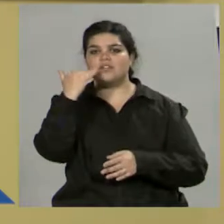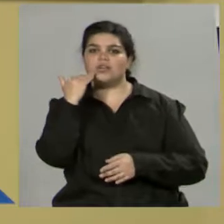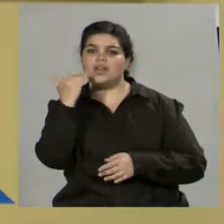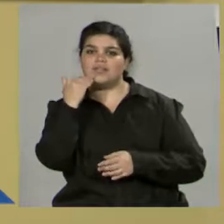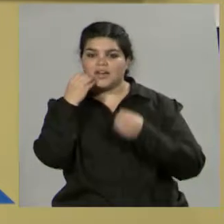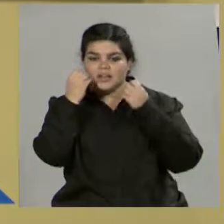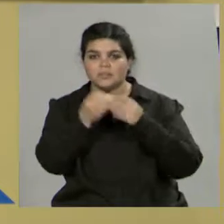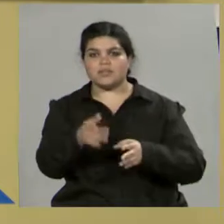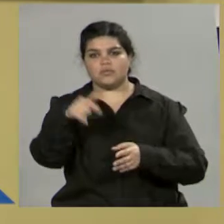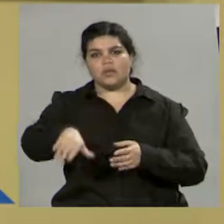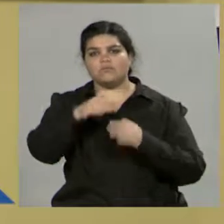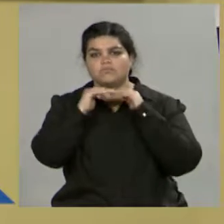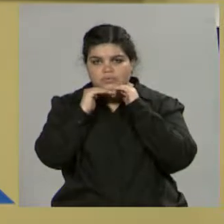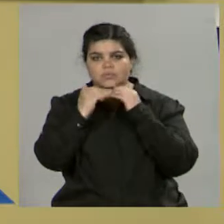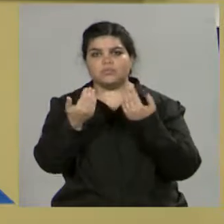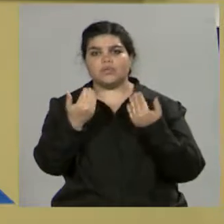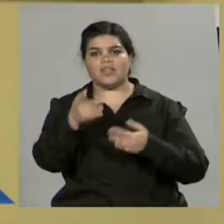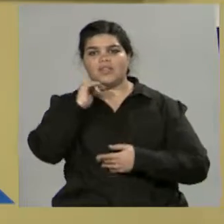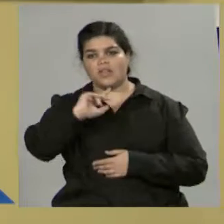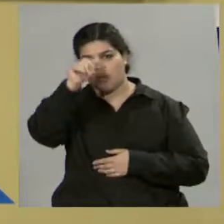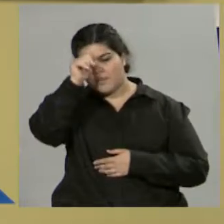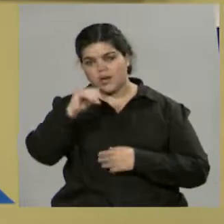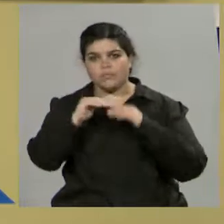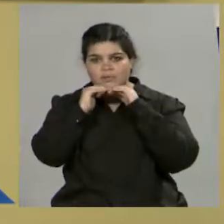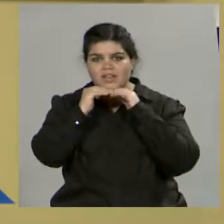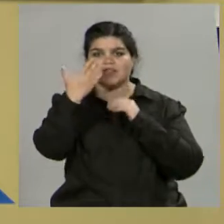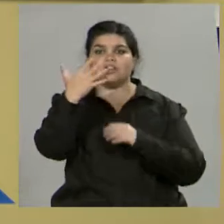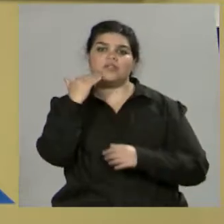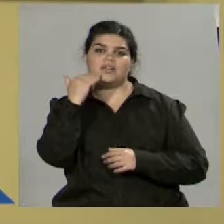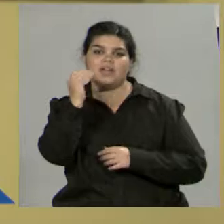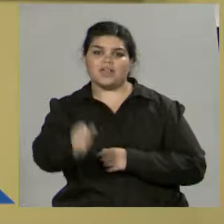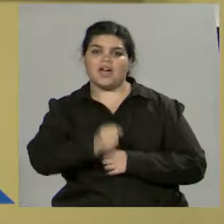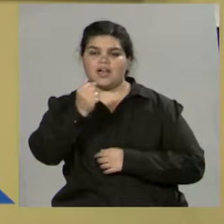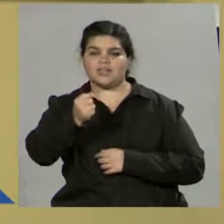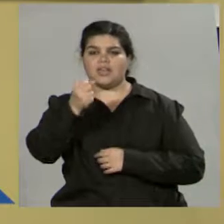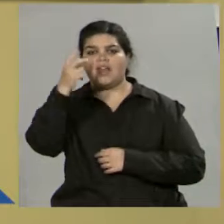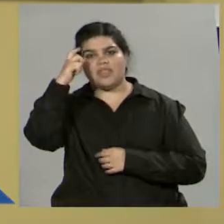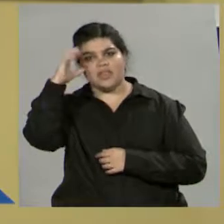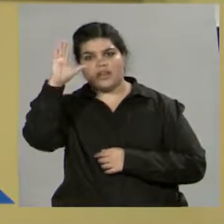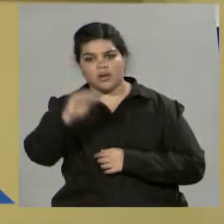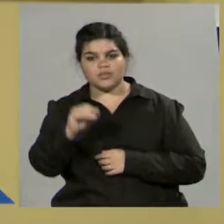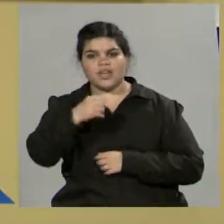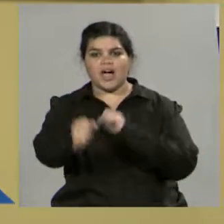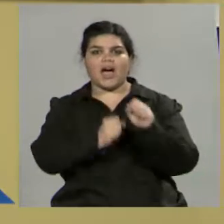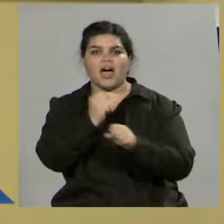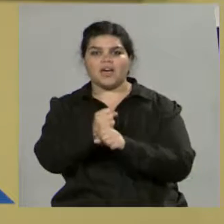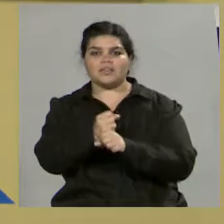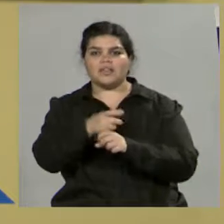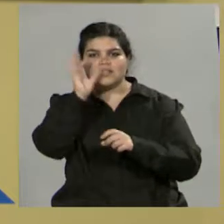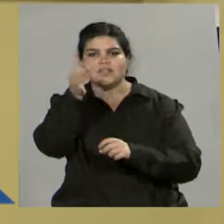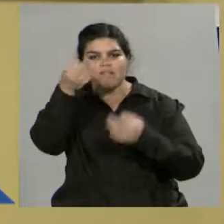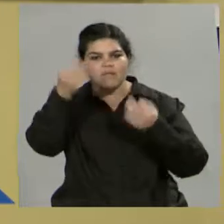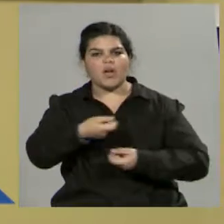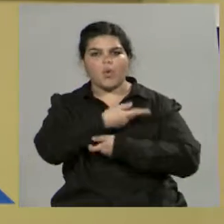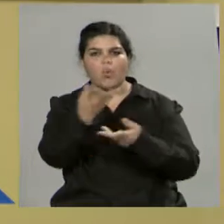podés quedarte con nosotros entonces el día domingo desde las 17 hasta las 22, hasta que se tengan resultados también certeros de lo